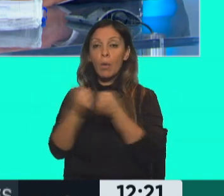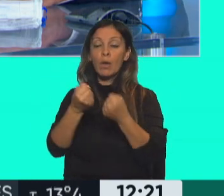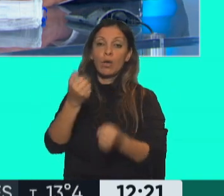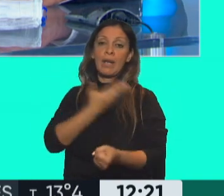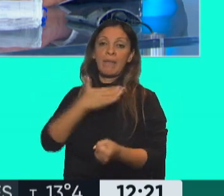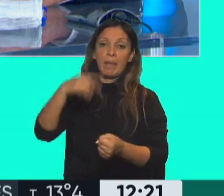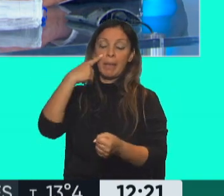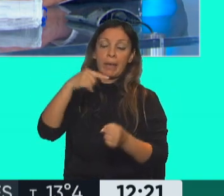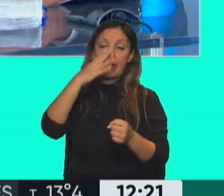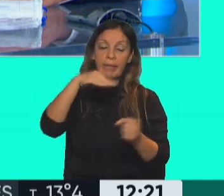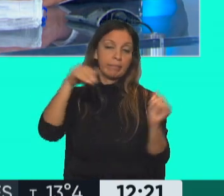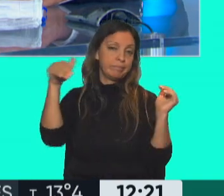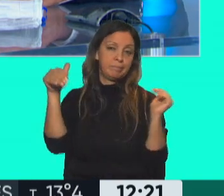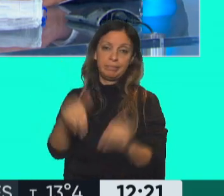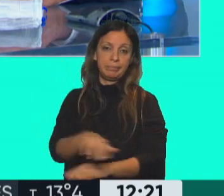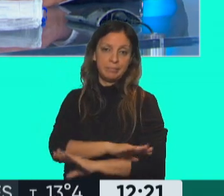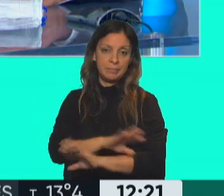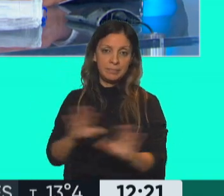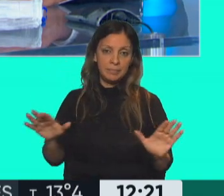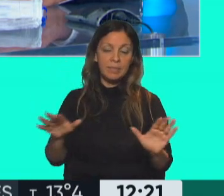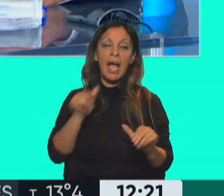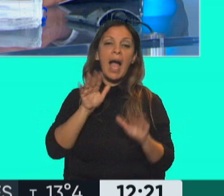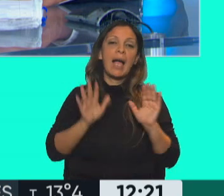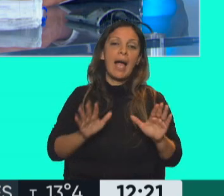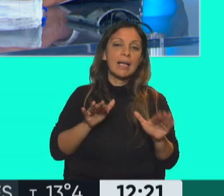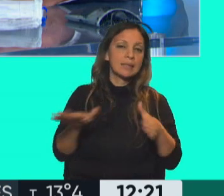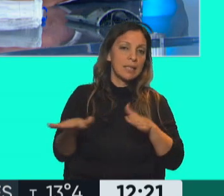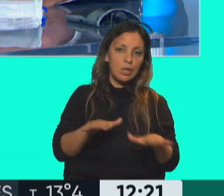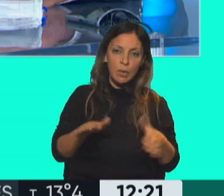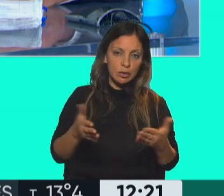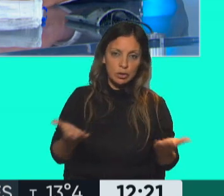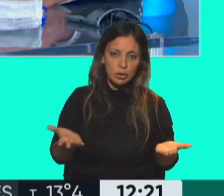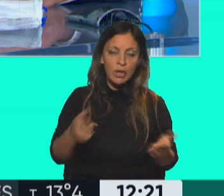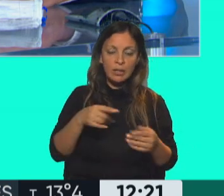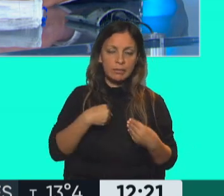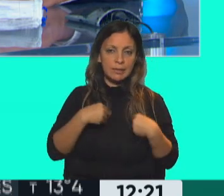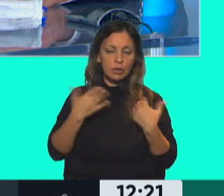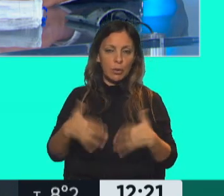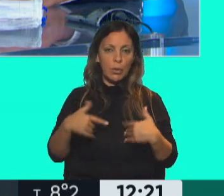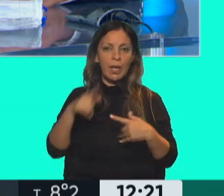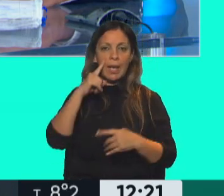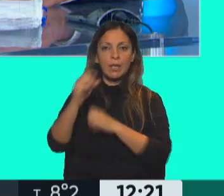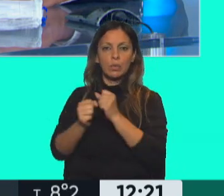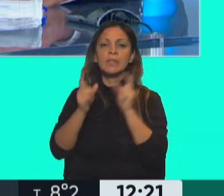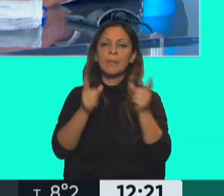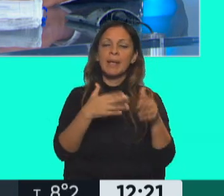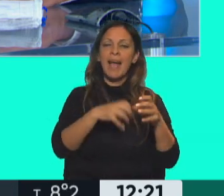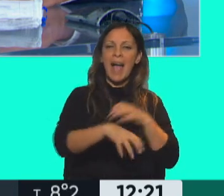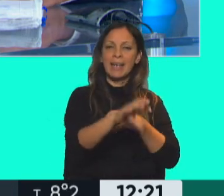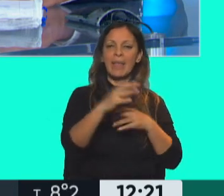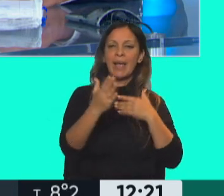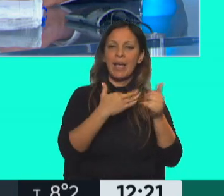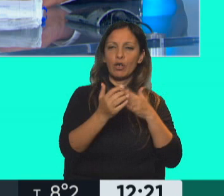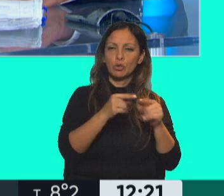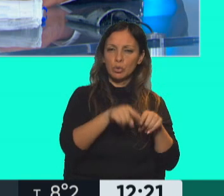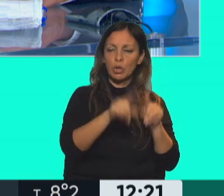Monetario Internacional que lo hundió del todo. Digamos, esta fue la situación. Esto se vivió en la industria, después va a marcar en la construcción también. Es decir,